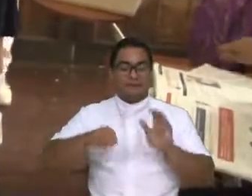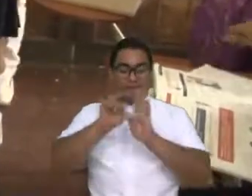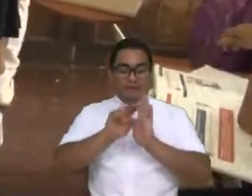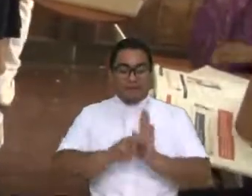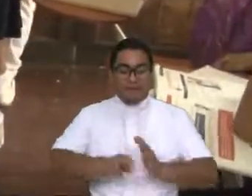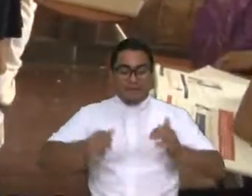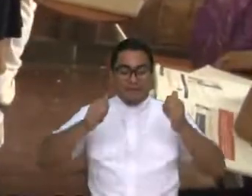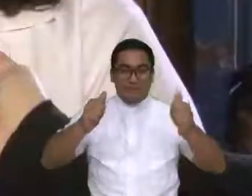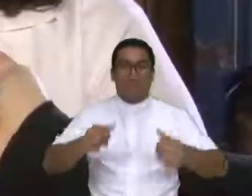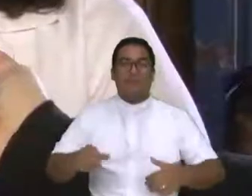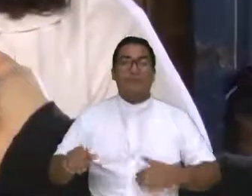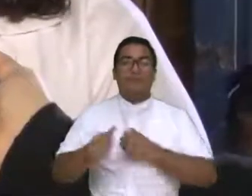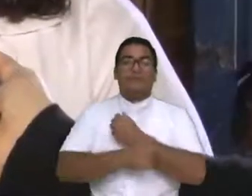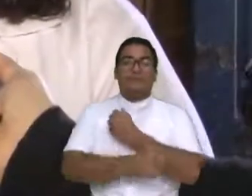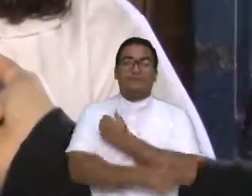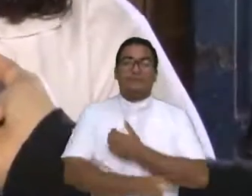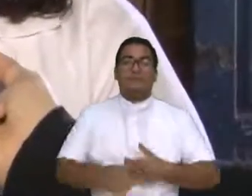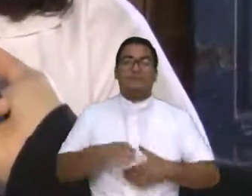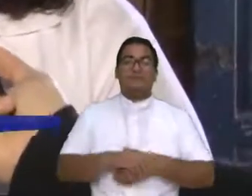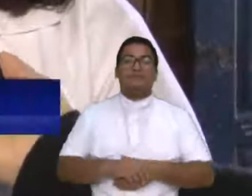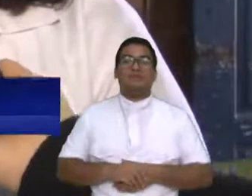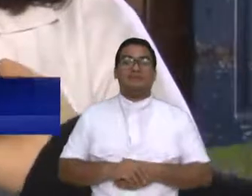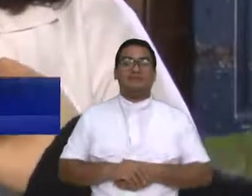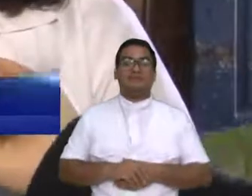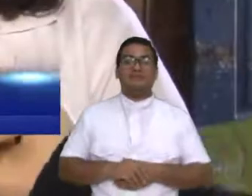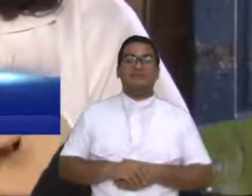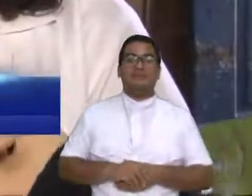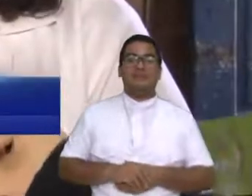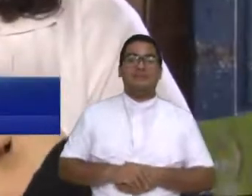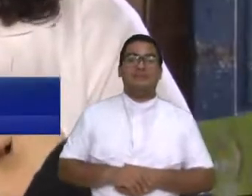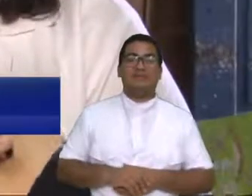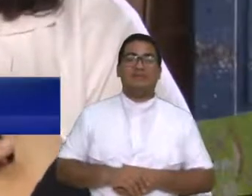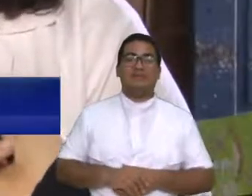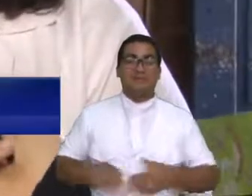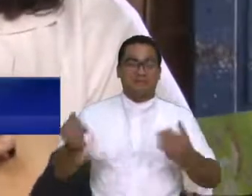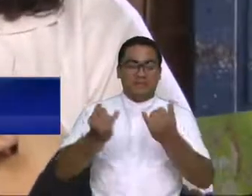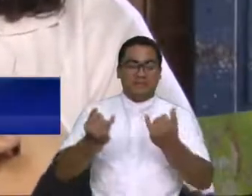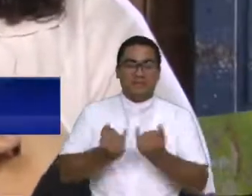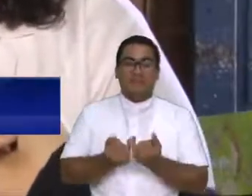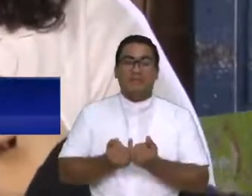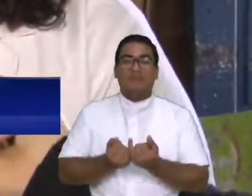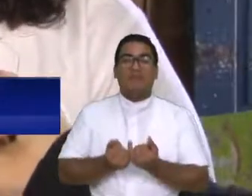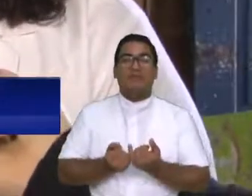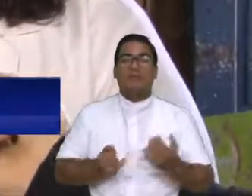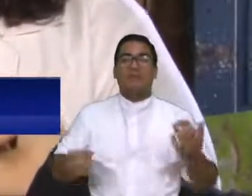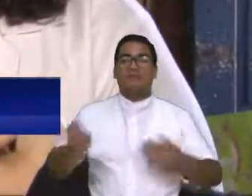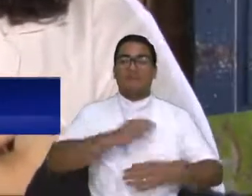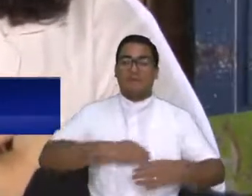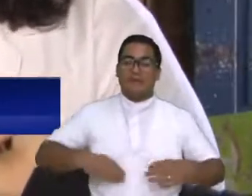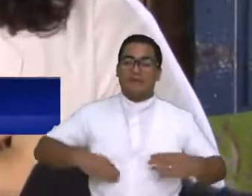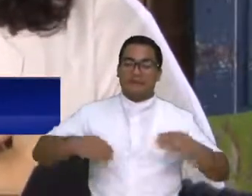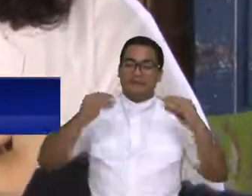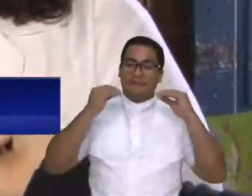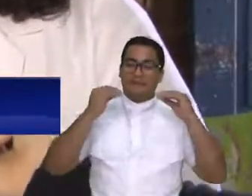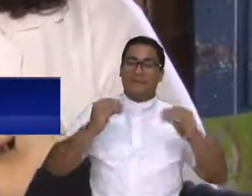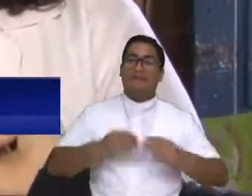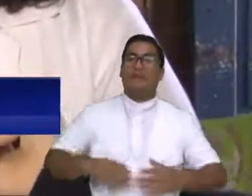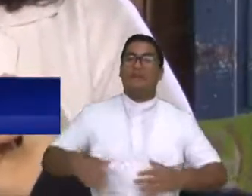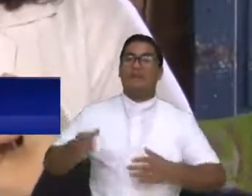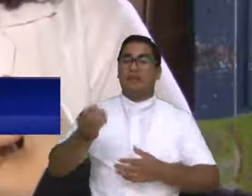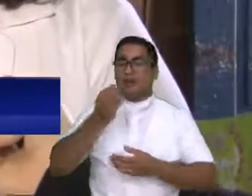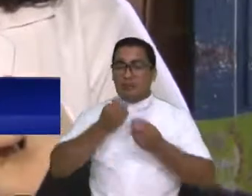de los estudiantes. A esto también se le debe al aporte que hay como MINET en la merienda